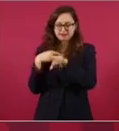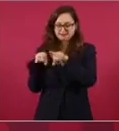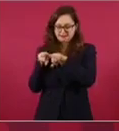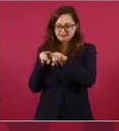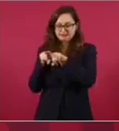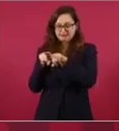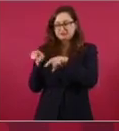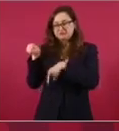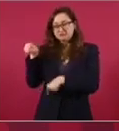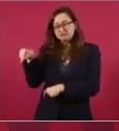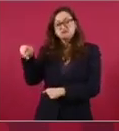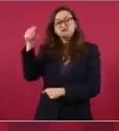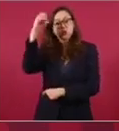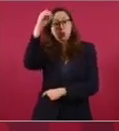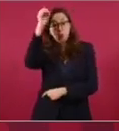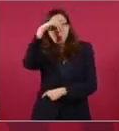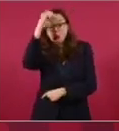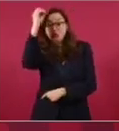pues él puede opinar, pero